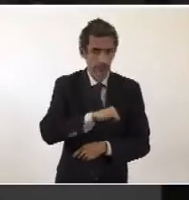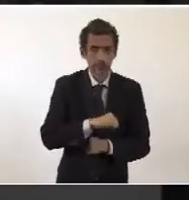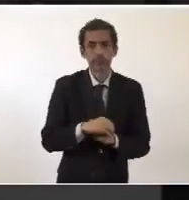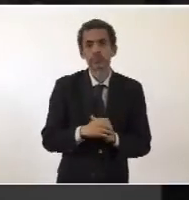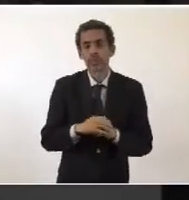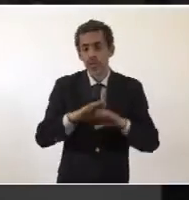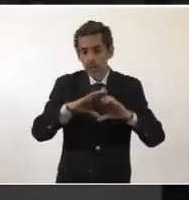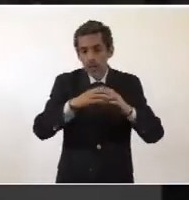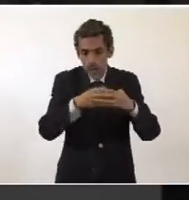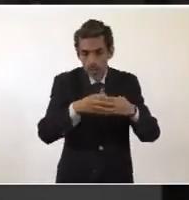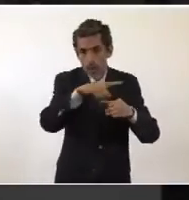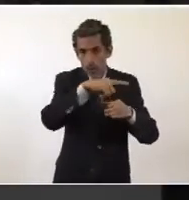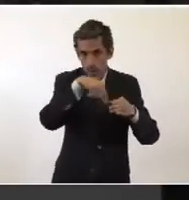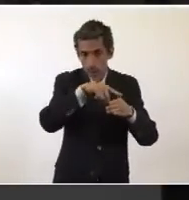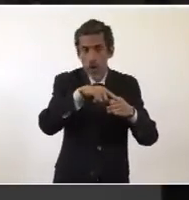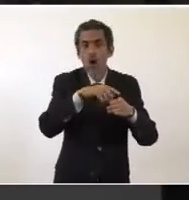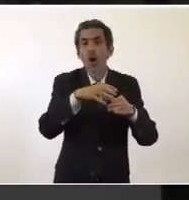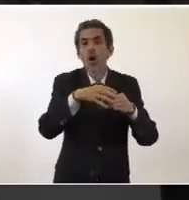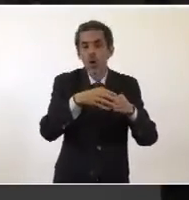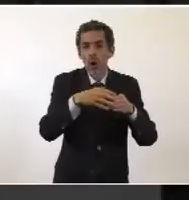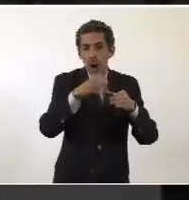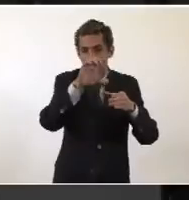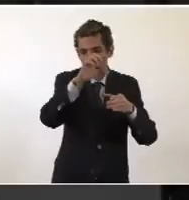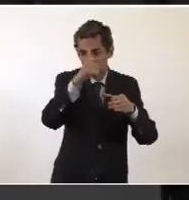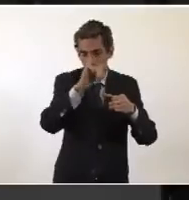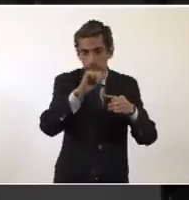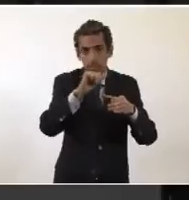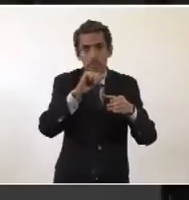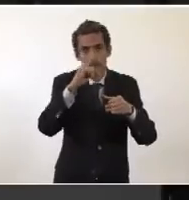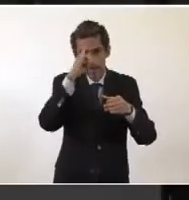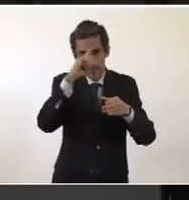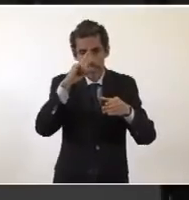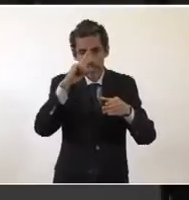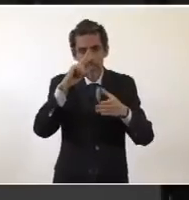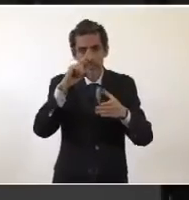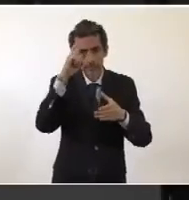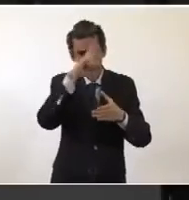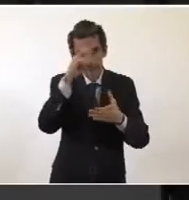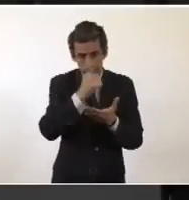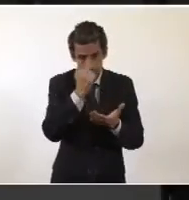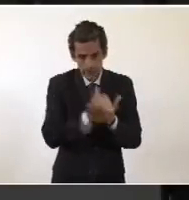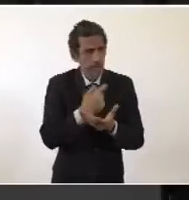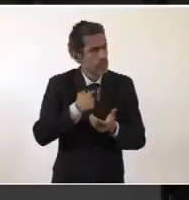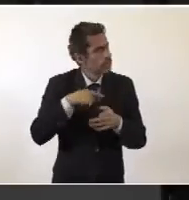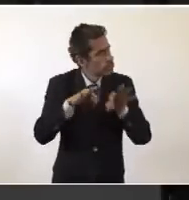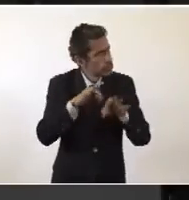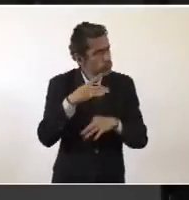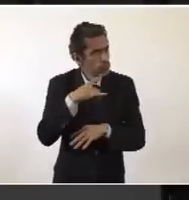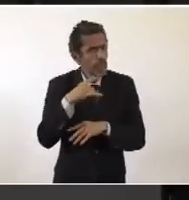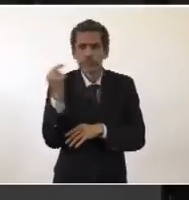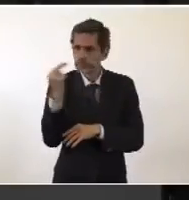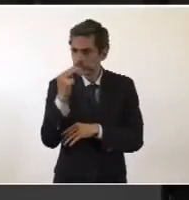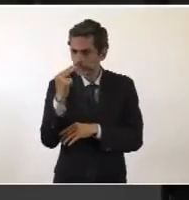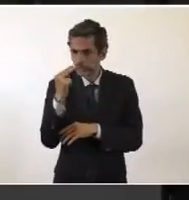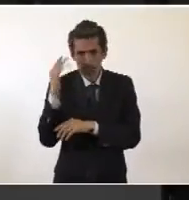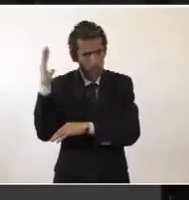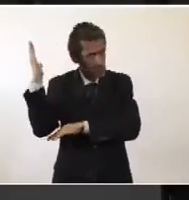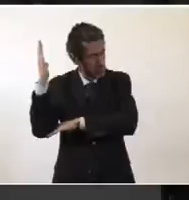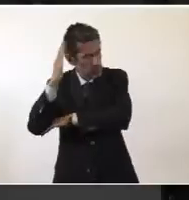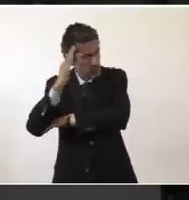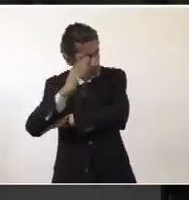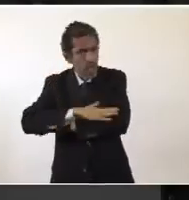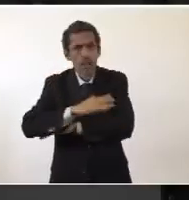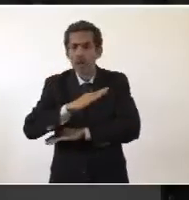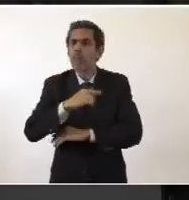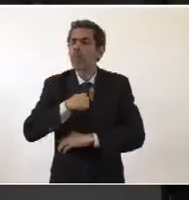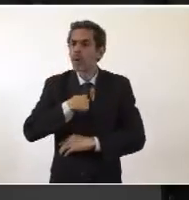el gabinete del gobierno de la ciudad, y estamos unidos y trabajando, si es necesario, 24 horas al día para afrontar esta difícil